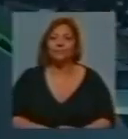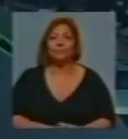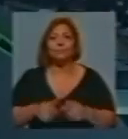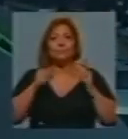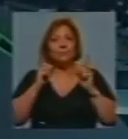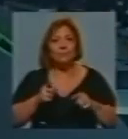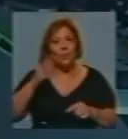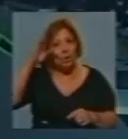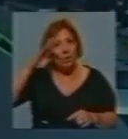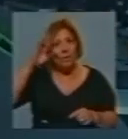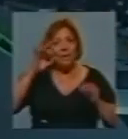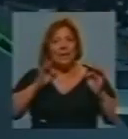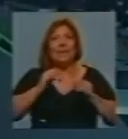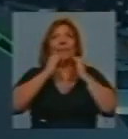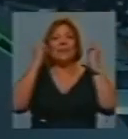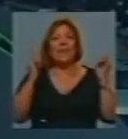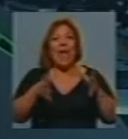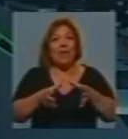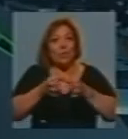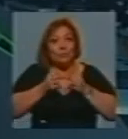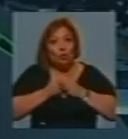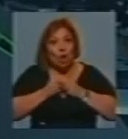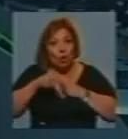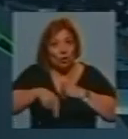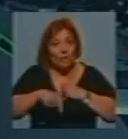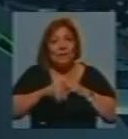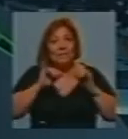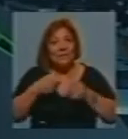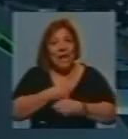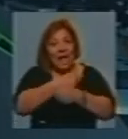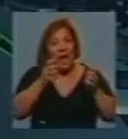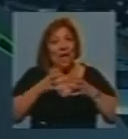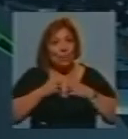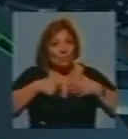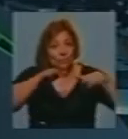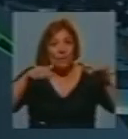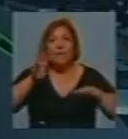Se conmemora hoy el Día Nacional de la Adopción. En lo que va del año se entregaron en adopción 24 niños.